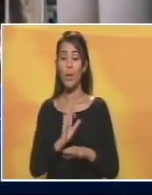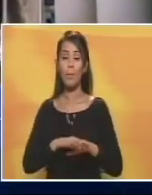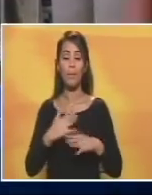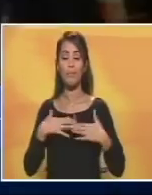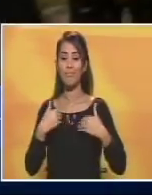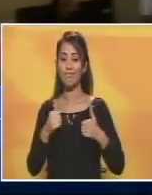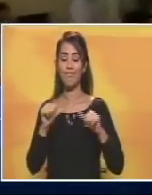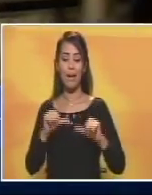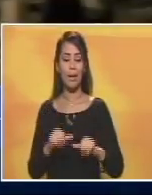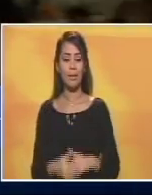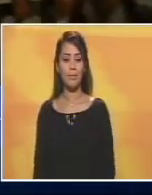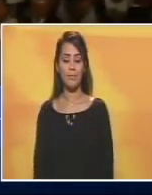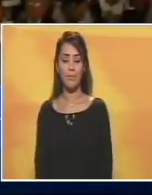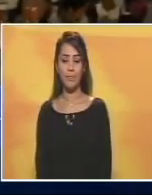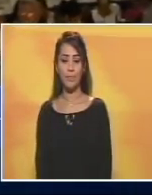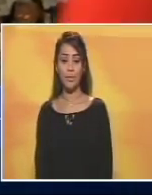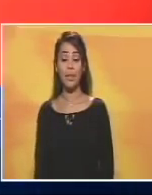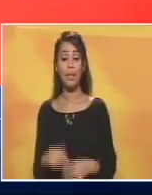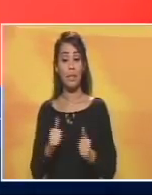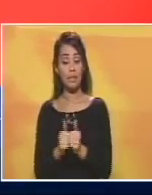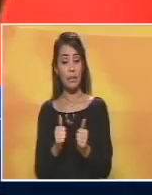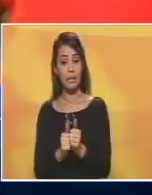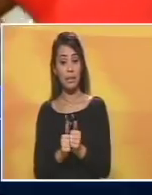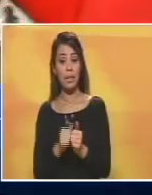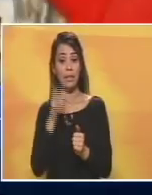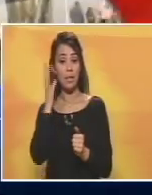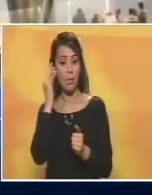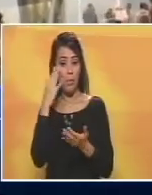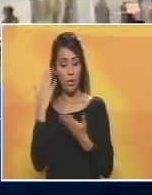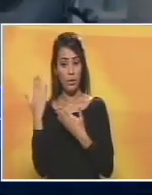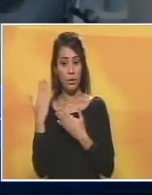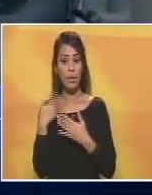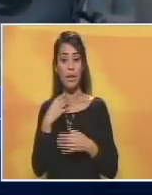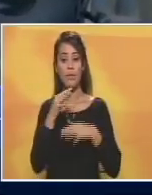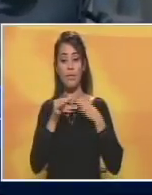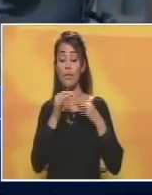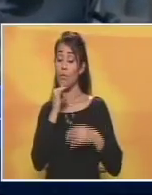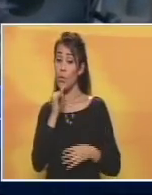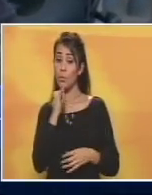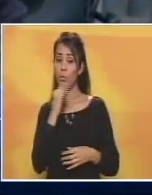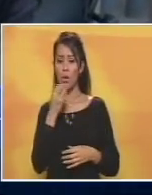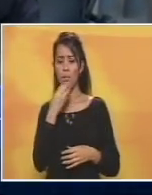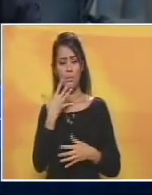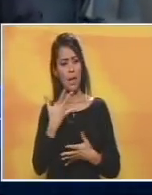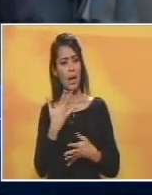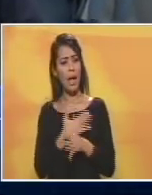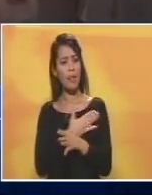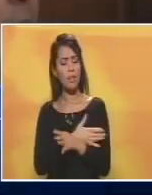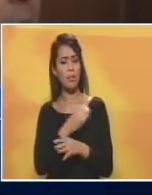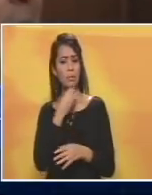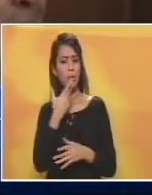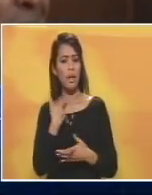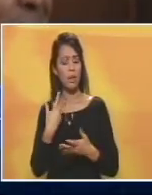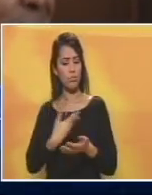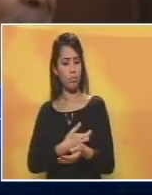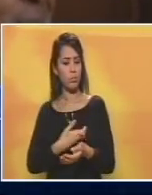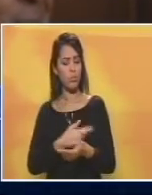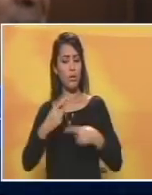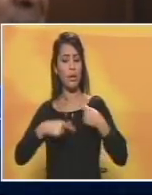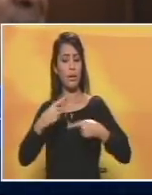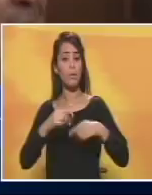de salud. Aunque el asistente del cantante, Laura Núñez, aclaró que él estaba muy bien luego de recibir tratamiento por su bajo